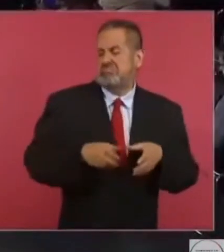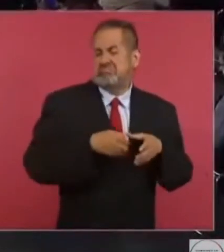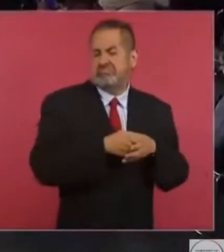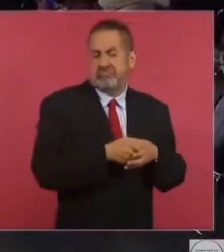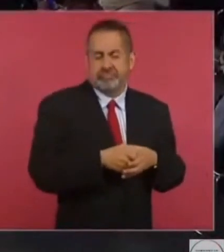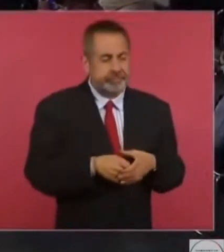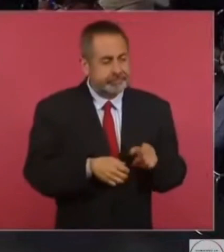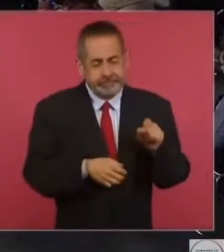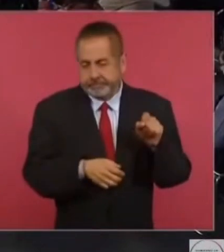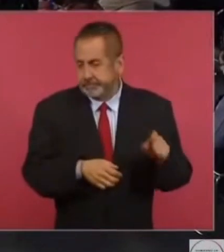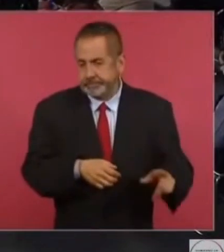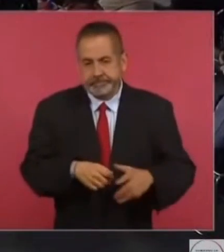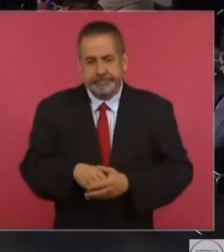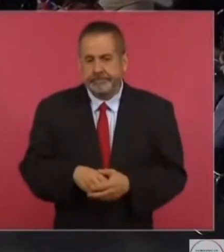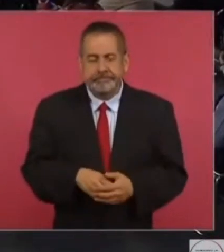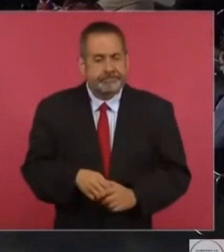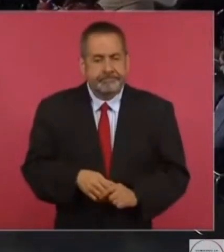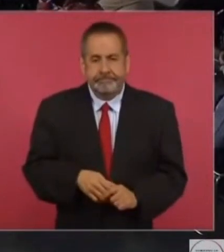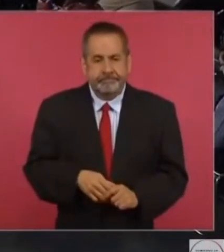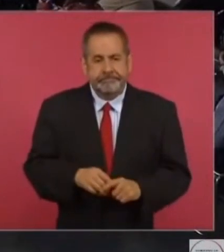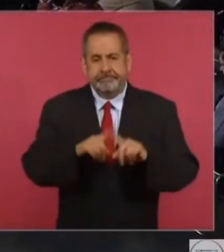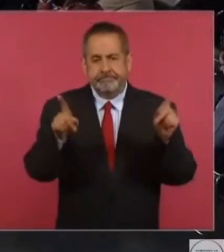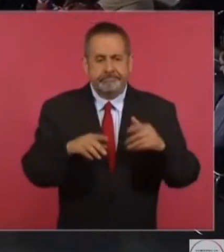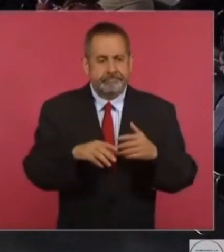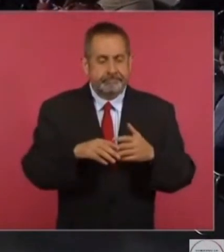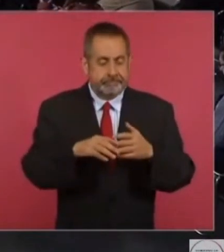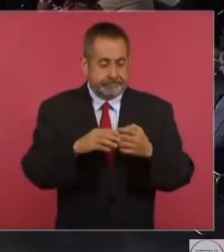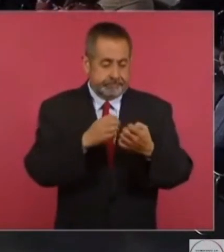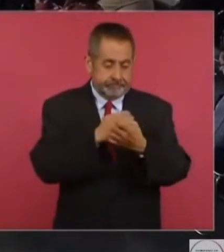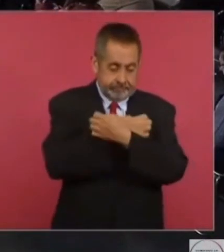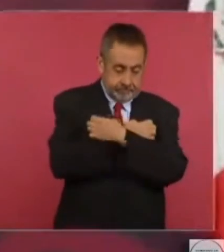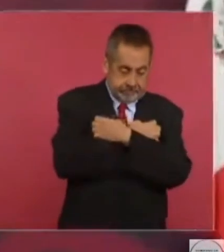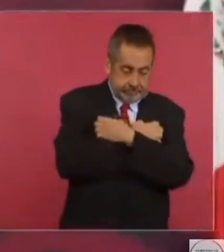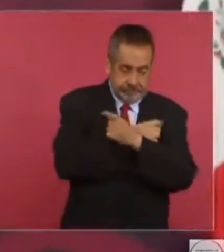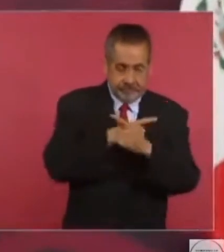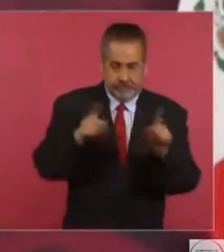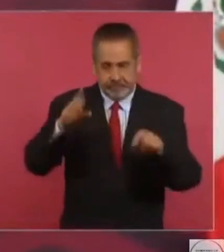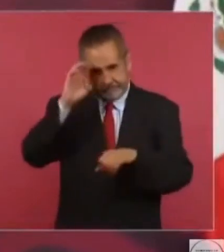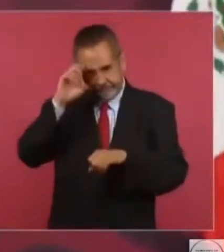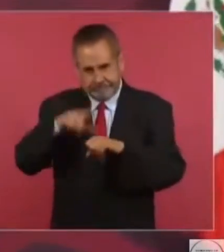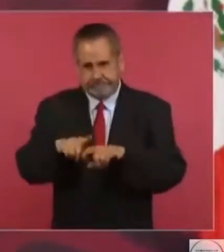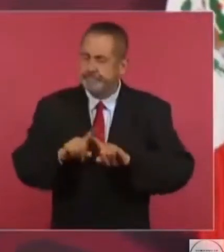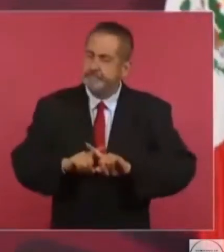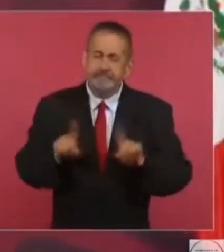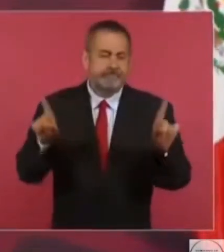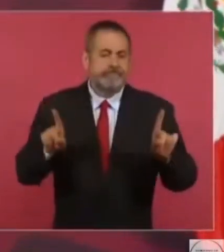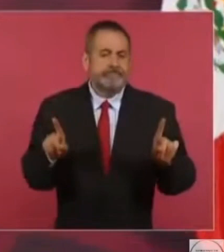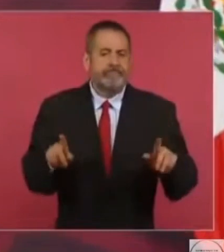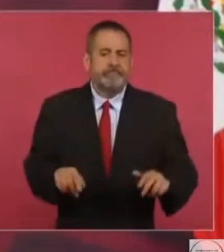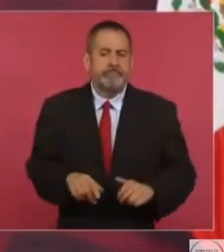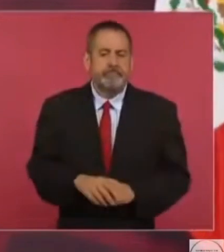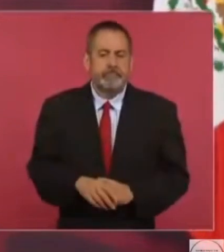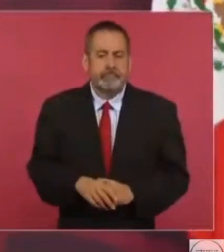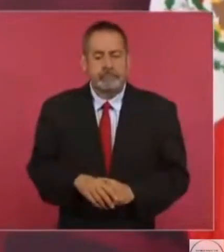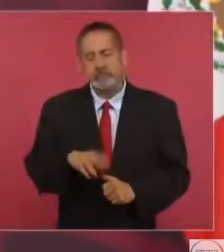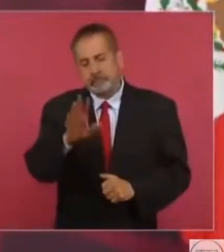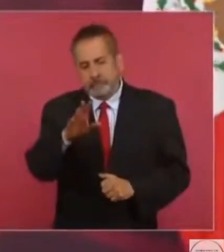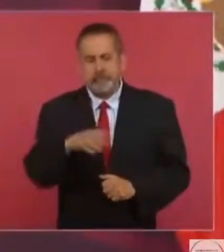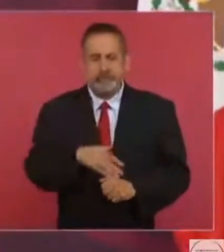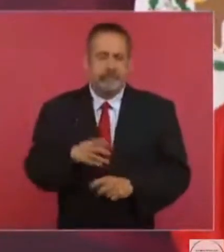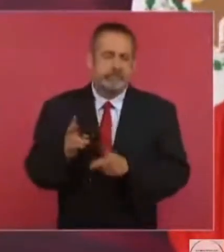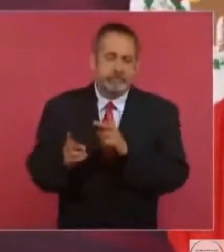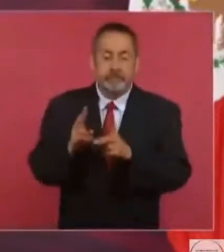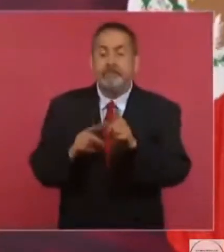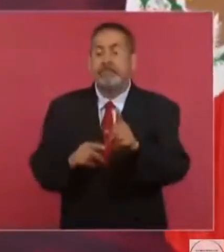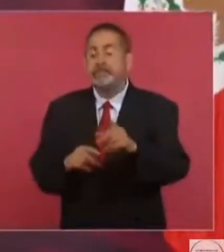Porque también es distinta la educación a la cultura. Siempre lo he dicho eso. Bueno, estábamos en la